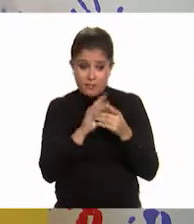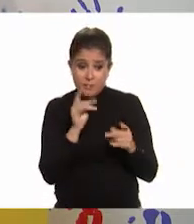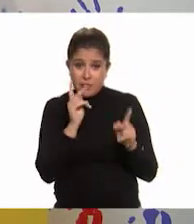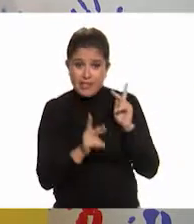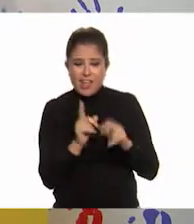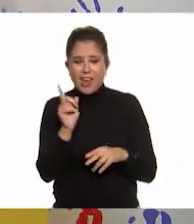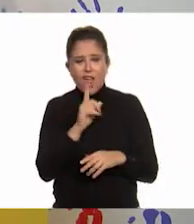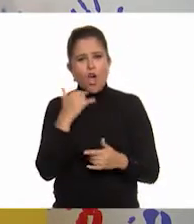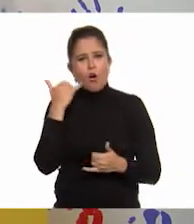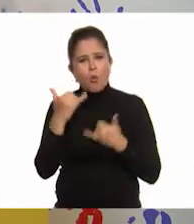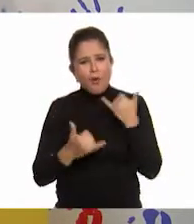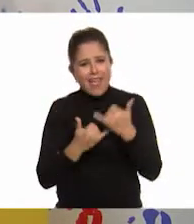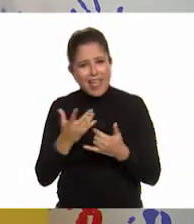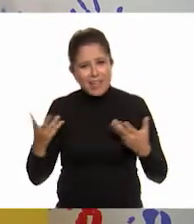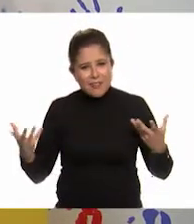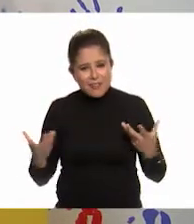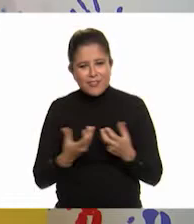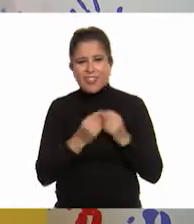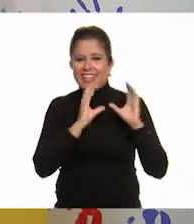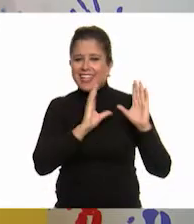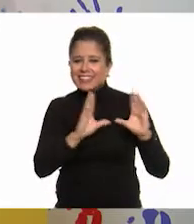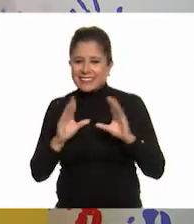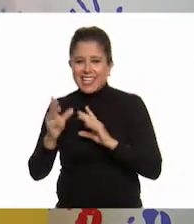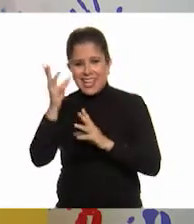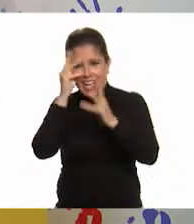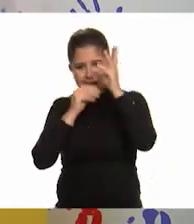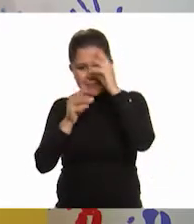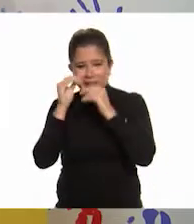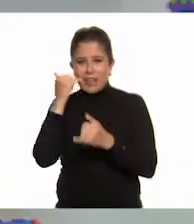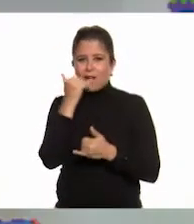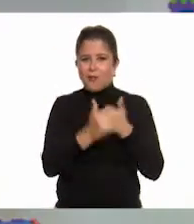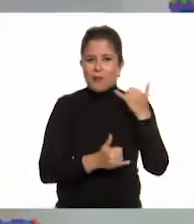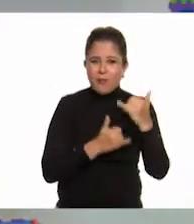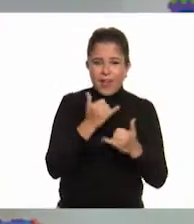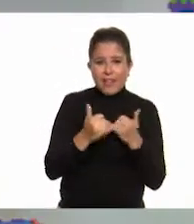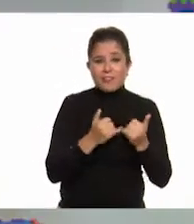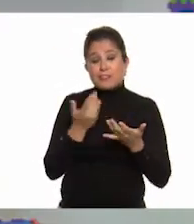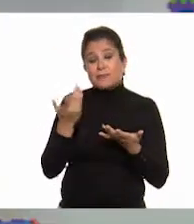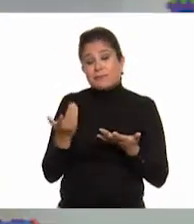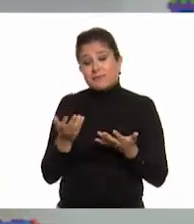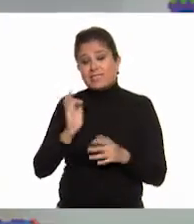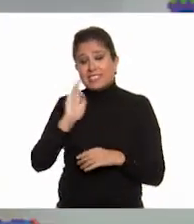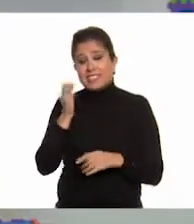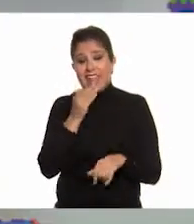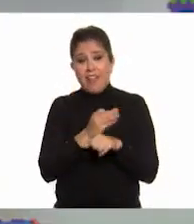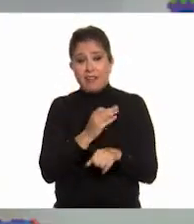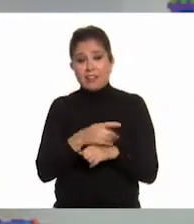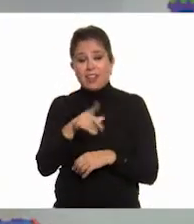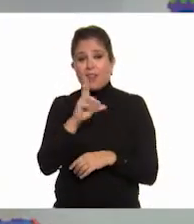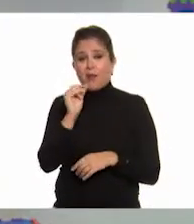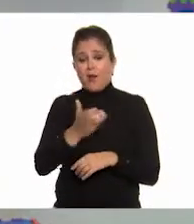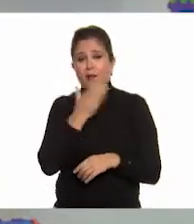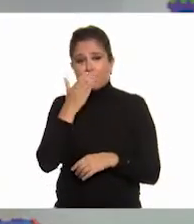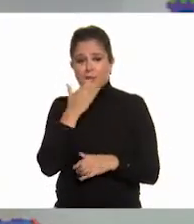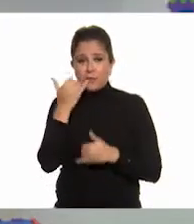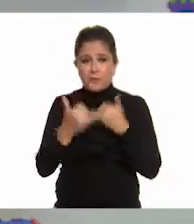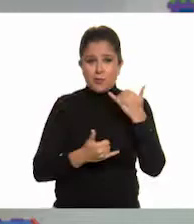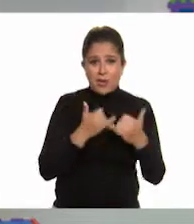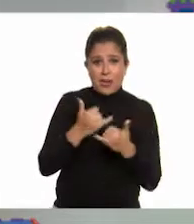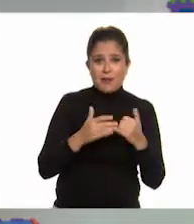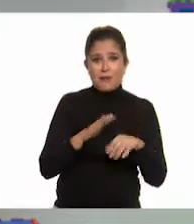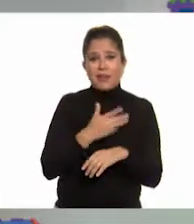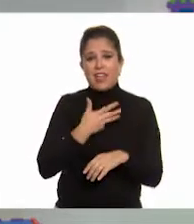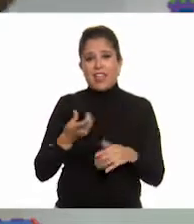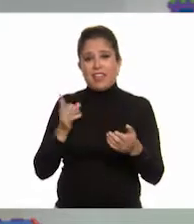que jueguen con ellos. Que se los enseñen, que aprendan estos juegos, que quizá ahorita ellos no están acostumbrados a jugarlos porque están